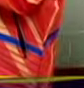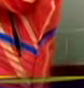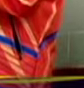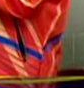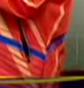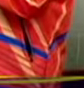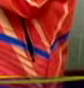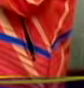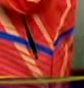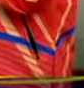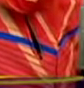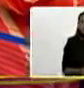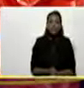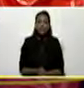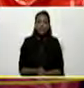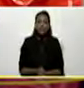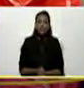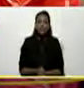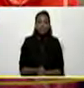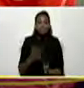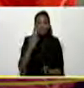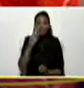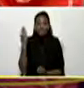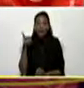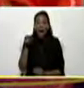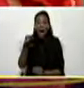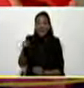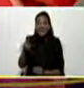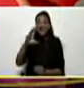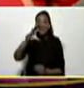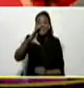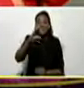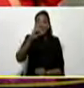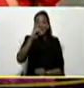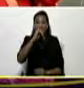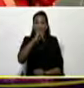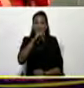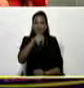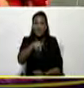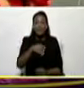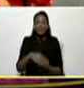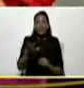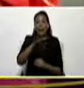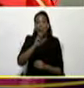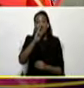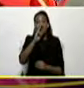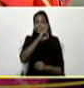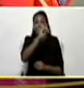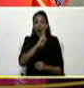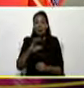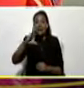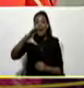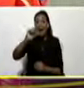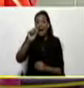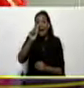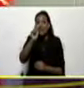a todos los efectivos militares que unidos con el pueblo hacemos el poder nacional.